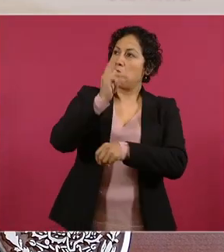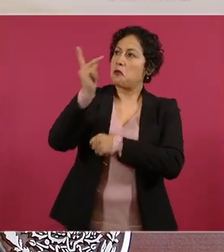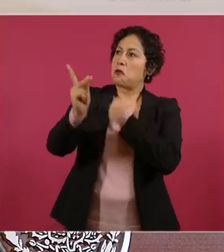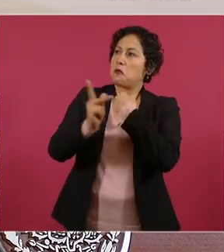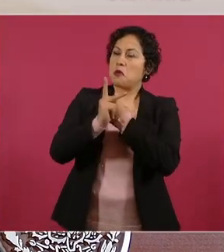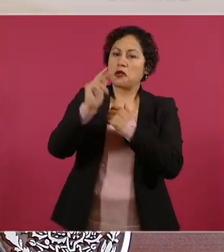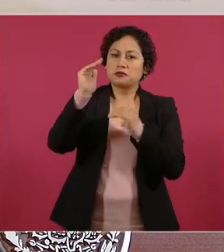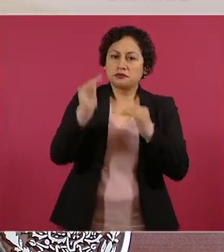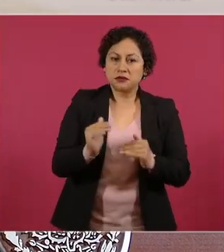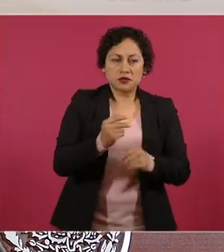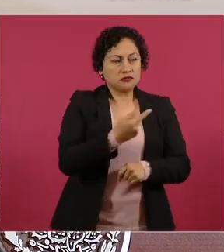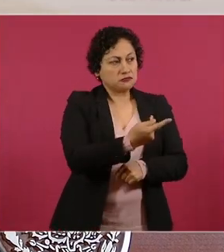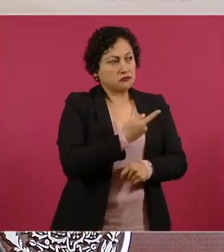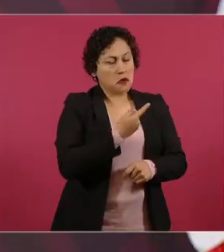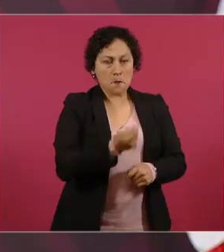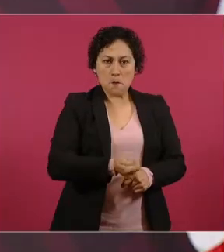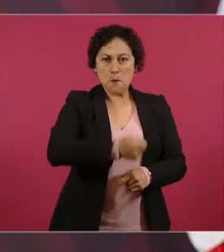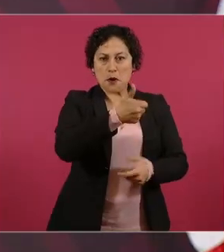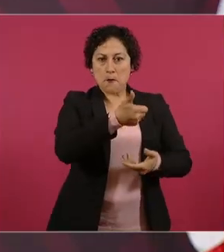¿Cómo se va a cerrar la frontera?